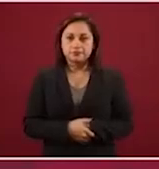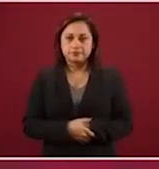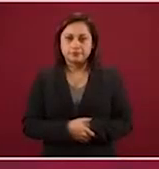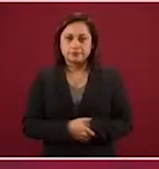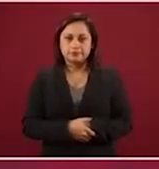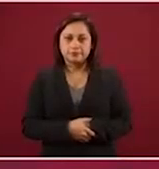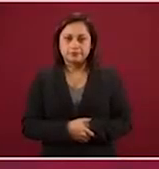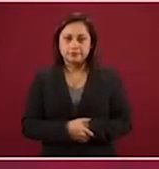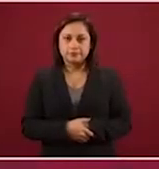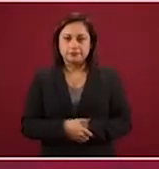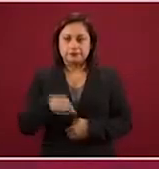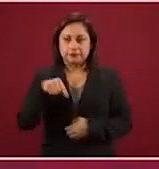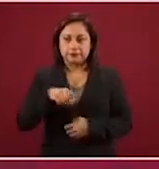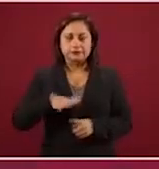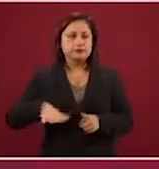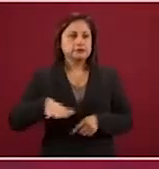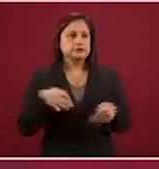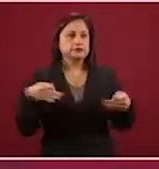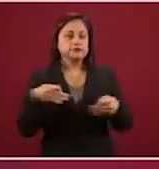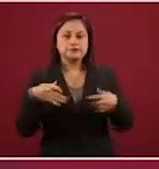Aunque hay frío,